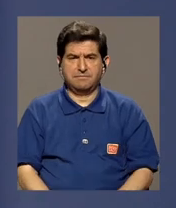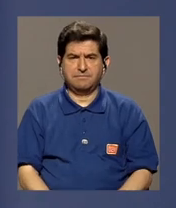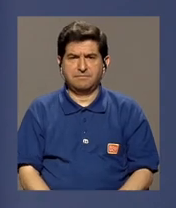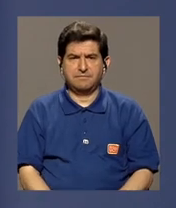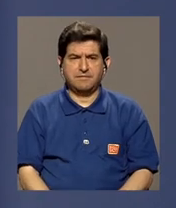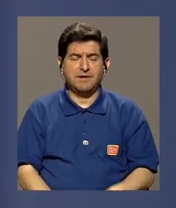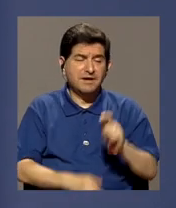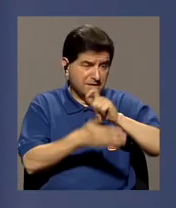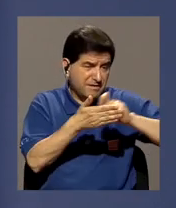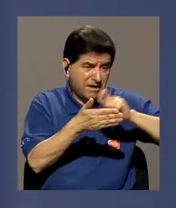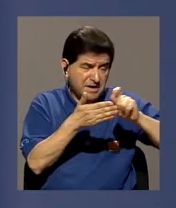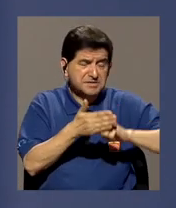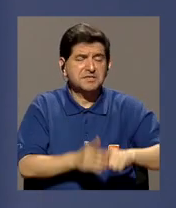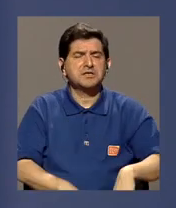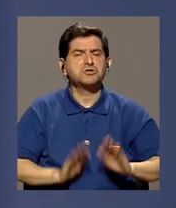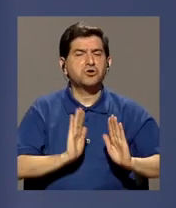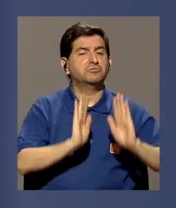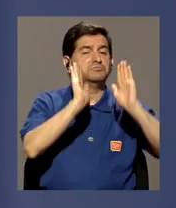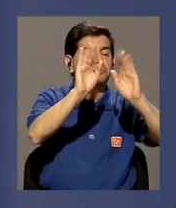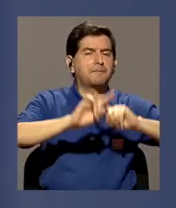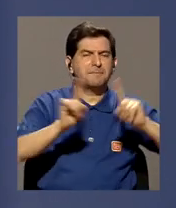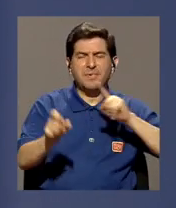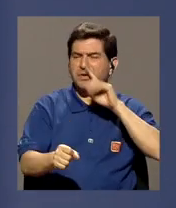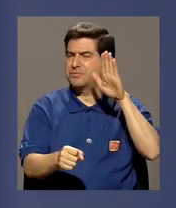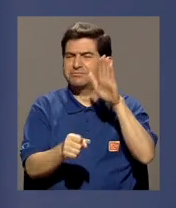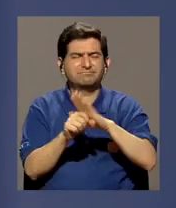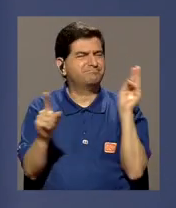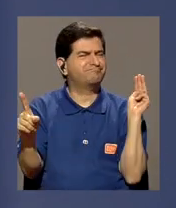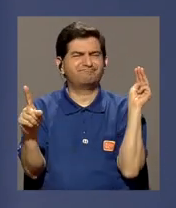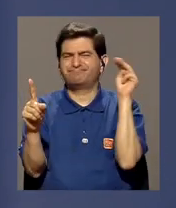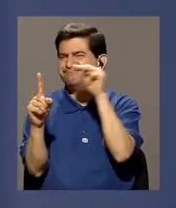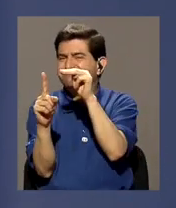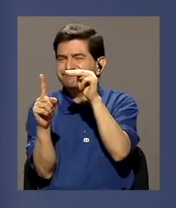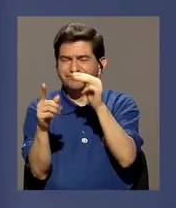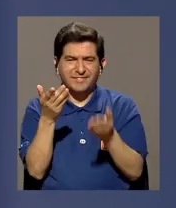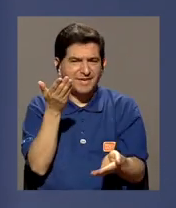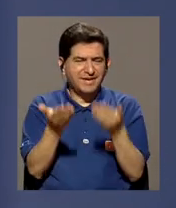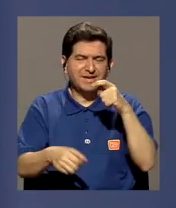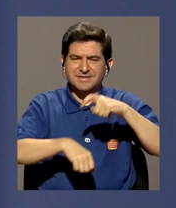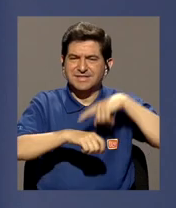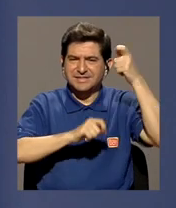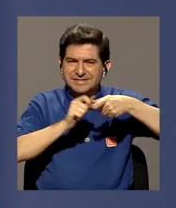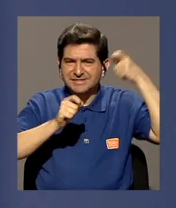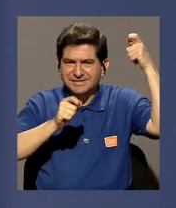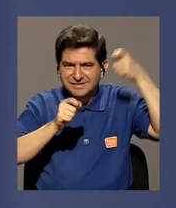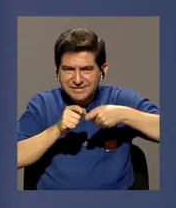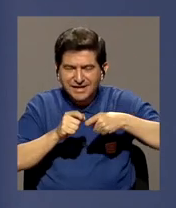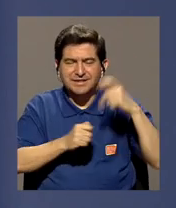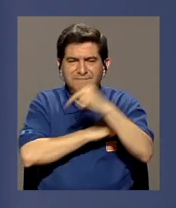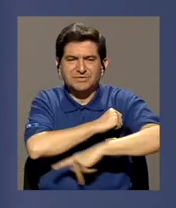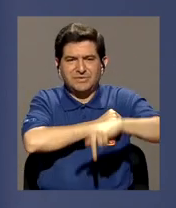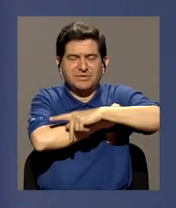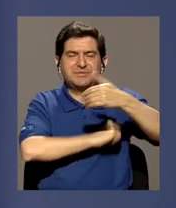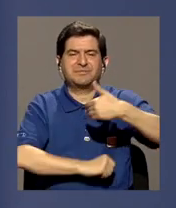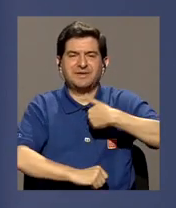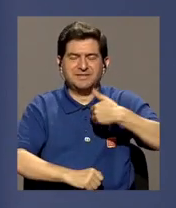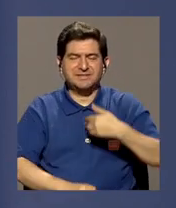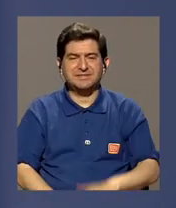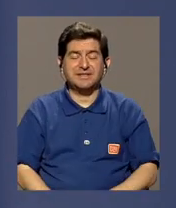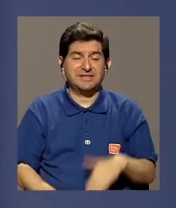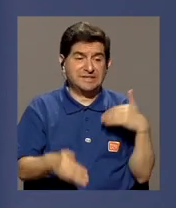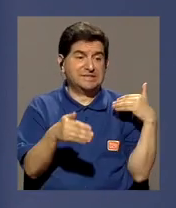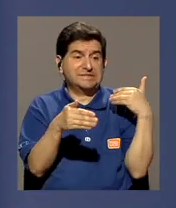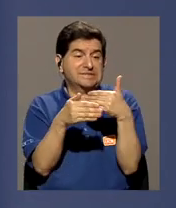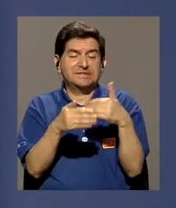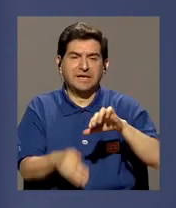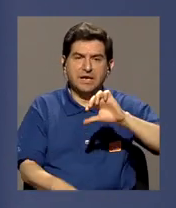en lo escrito puede ser fabuloso pero no alcanza las metas que en momentos determinados como país tenemos en